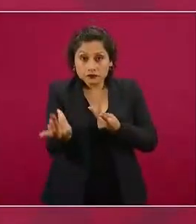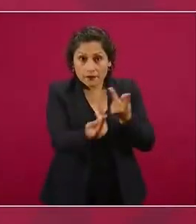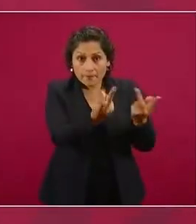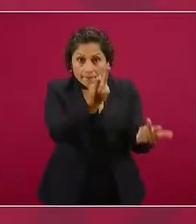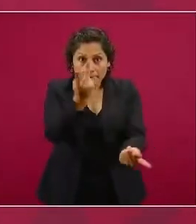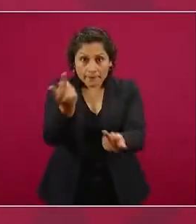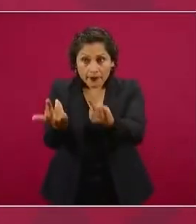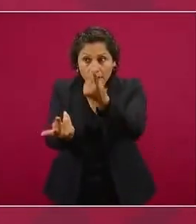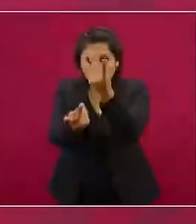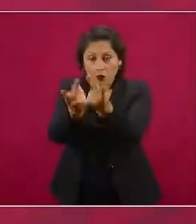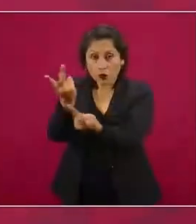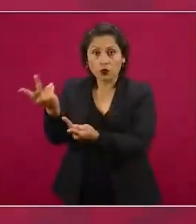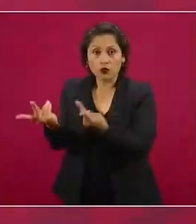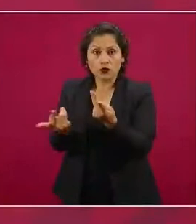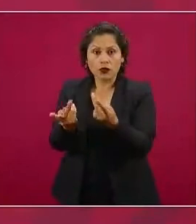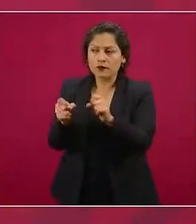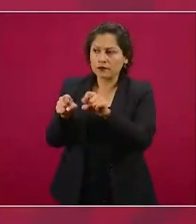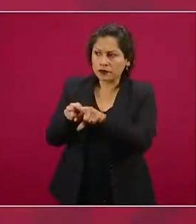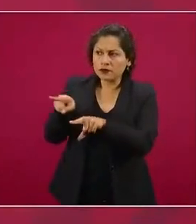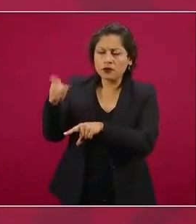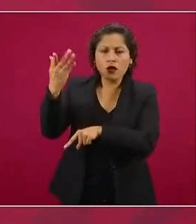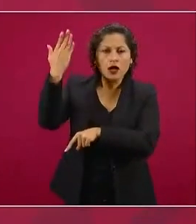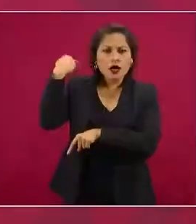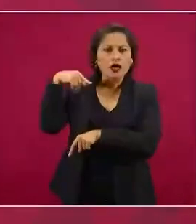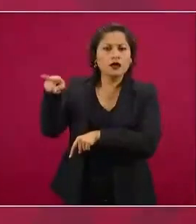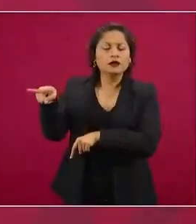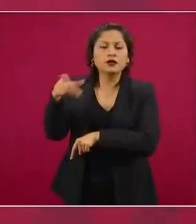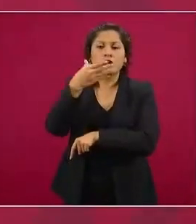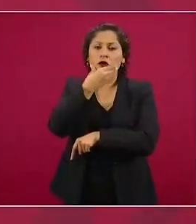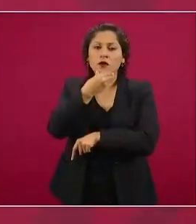Participó Marcelo Ebrard.